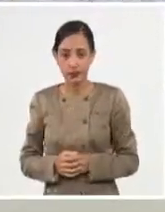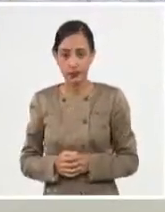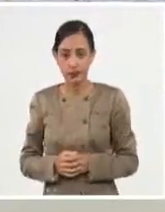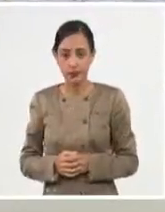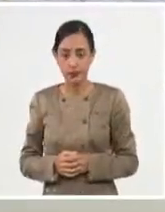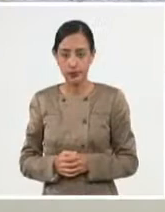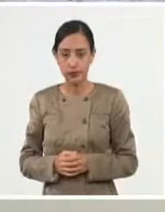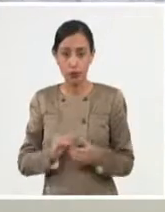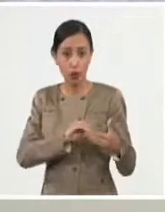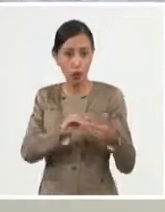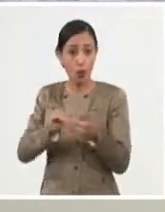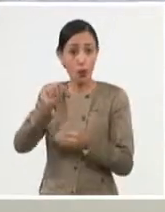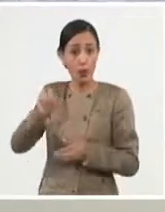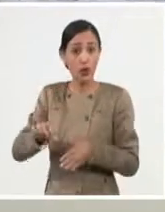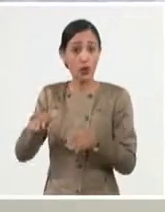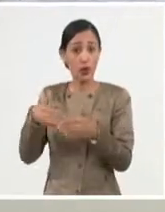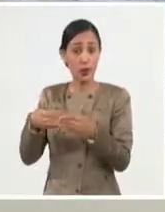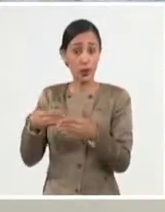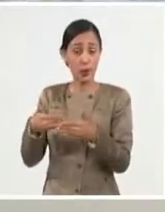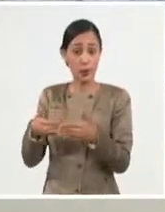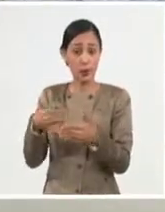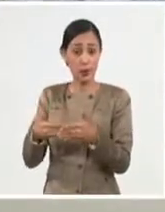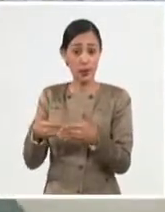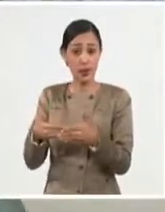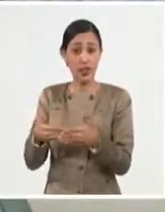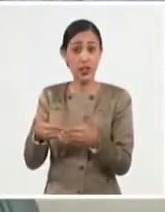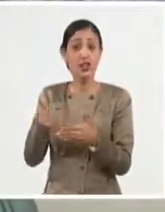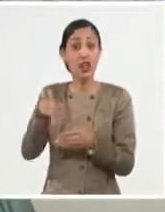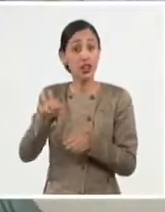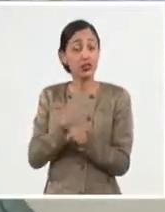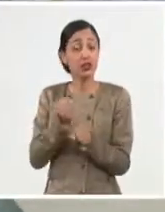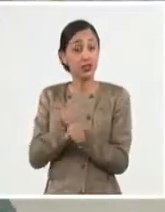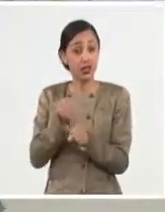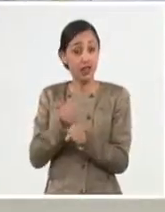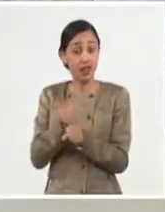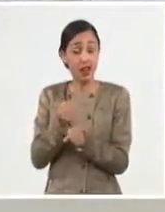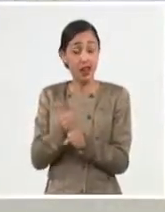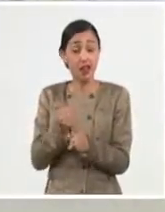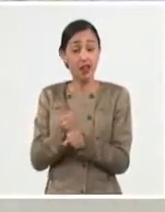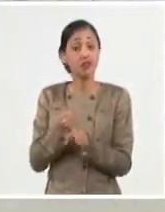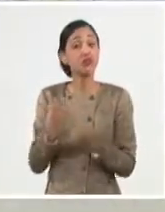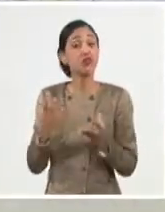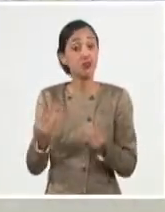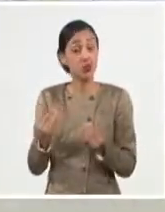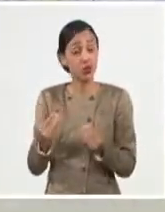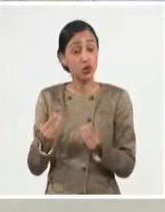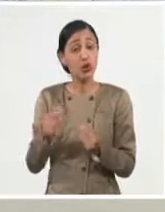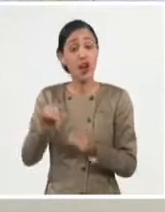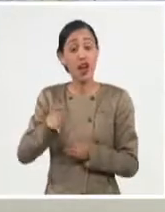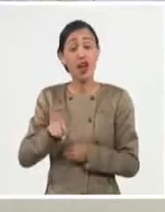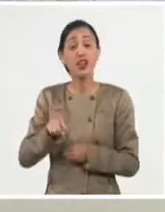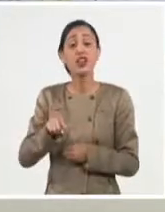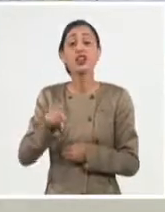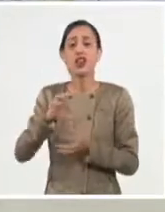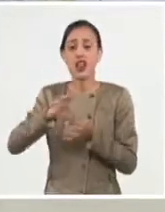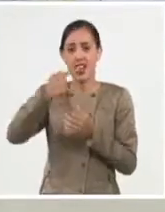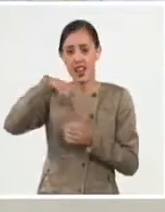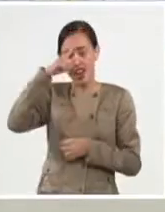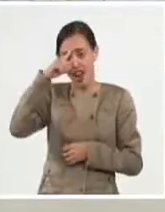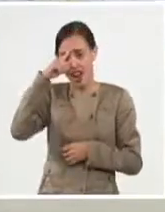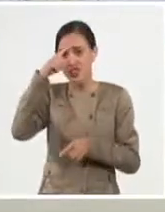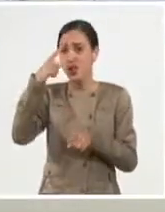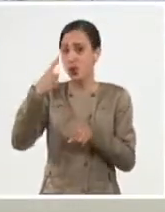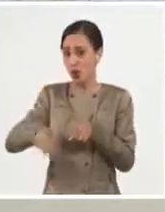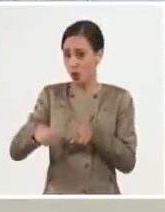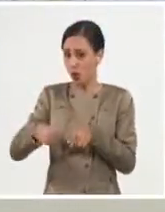un trabajo meritorio, trabajando, llenando en una línea de llenado que también se incorporó el oxígeno, gas. Se montó una línea de llenado